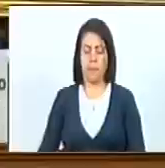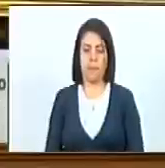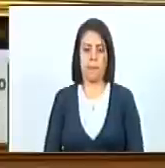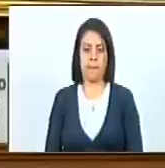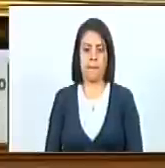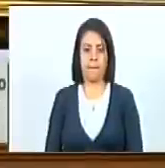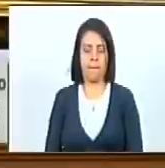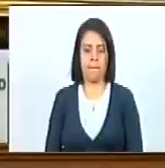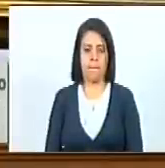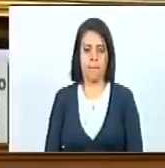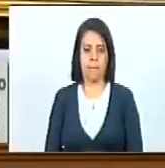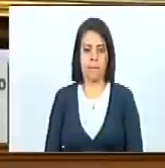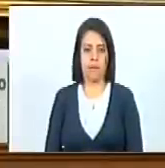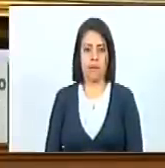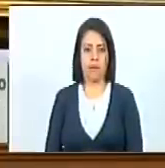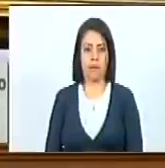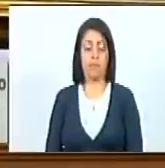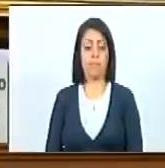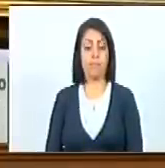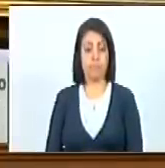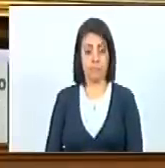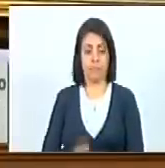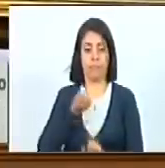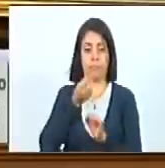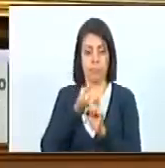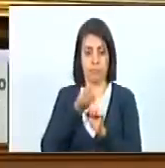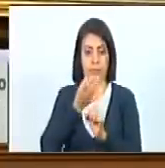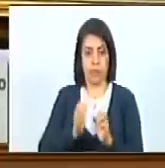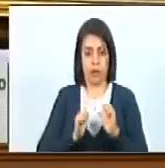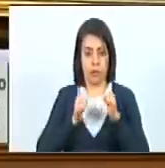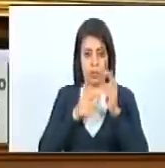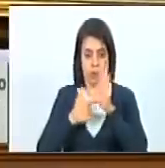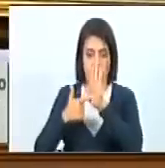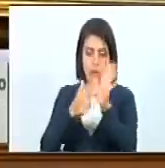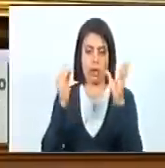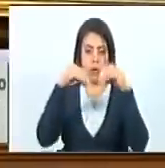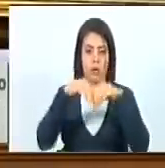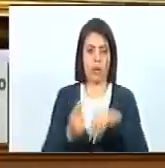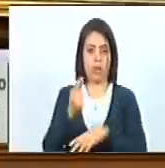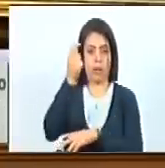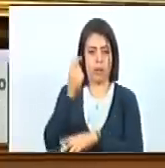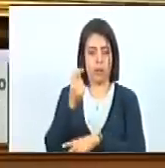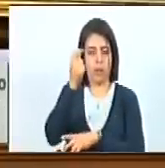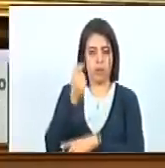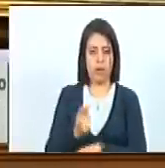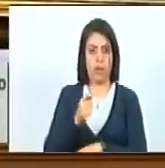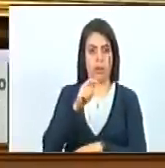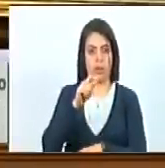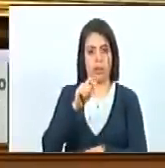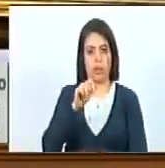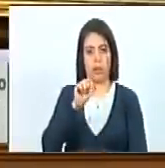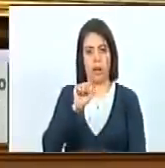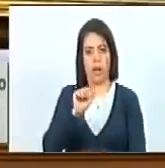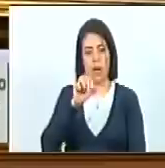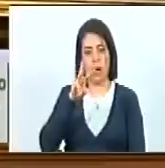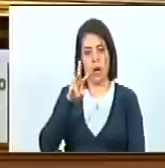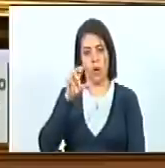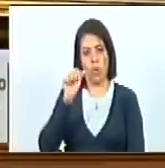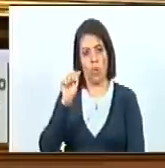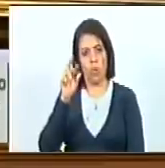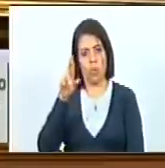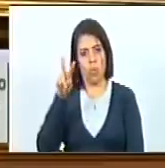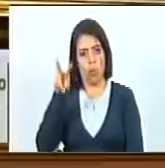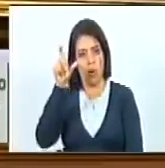presidente. Voy a dejar el derecho de palabra para que presente el acuerdo la diputada, el diputado Anwar Yunes